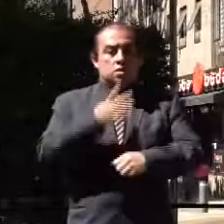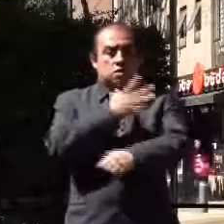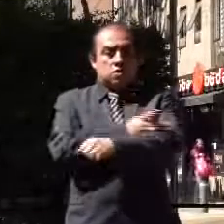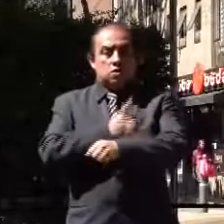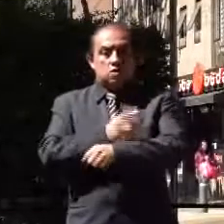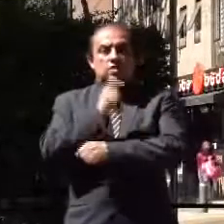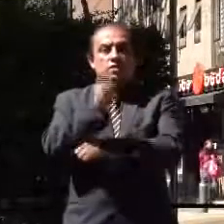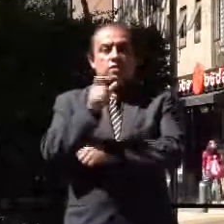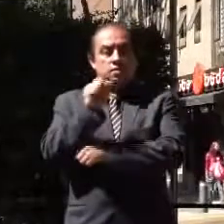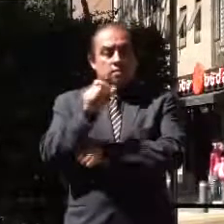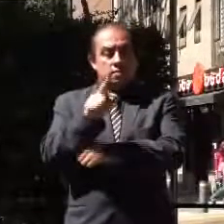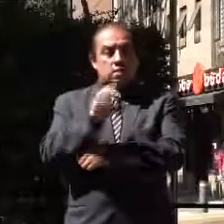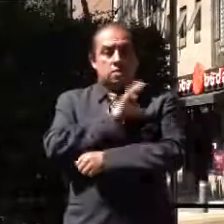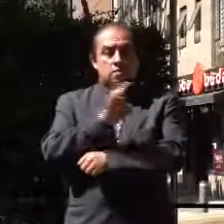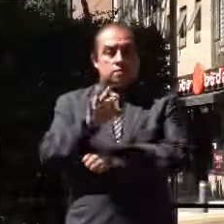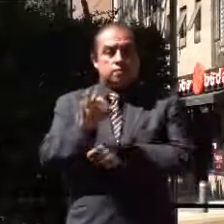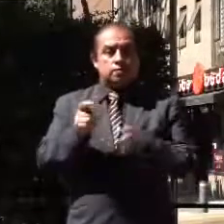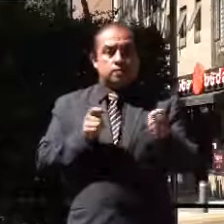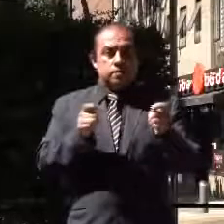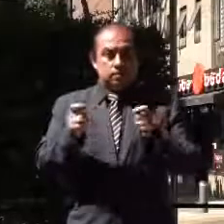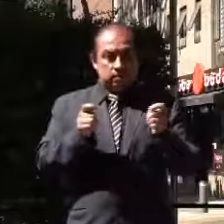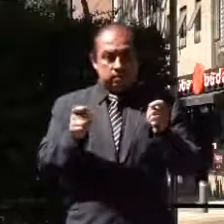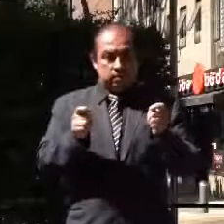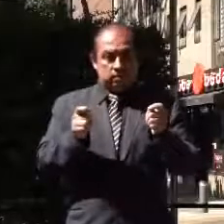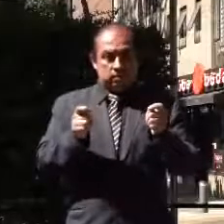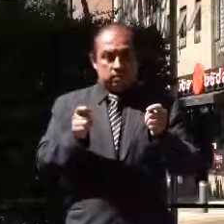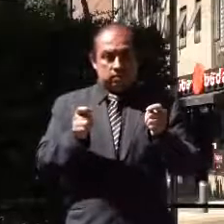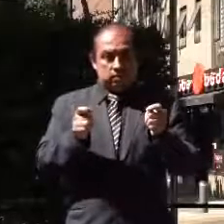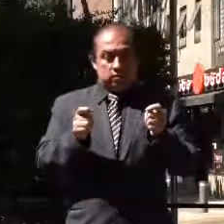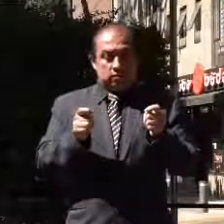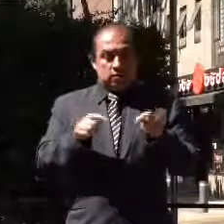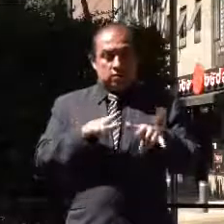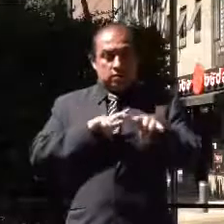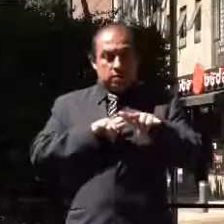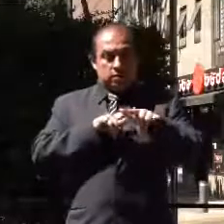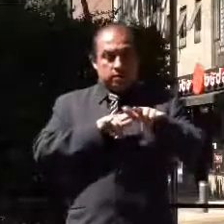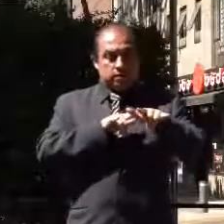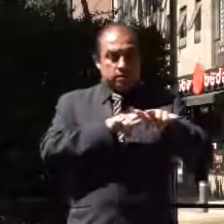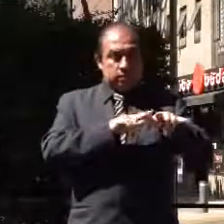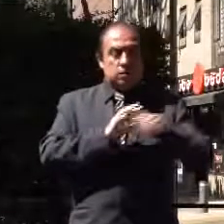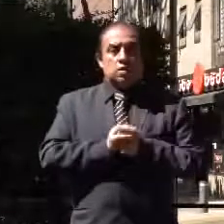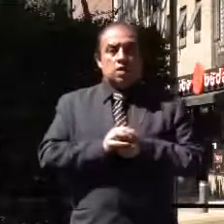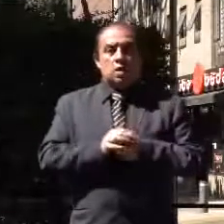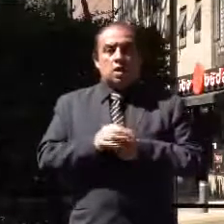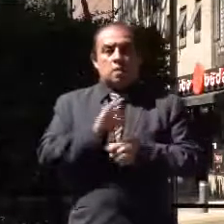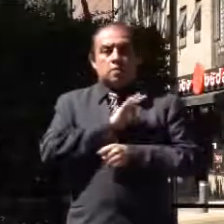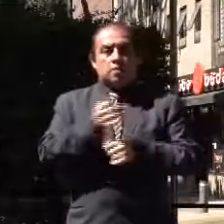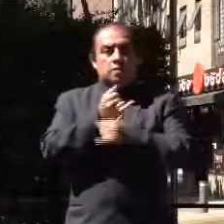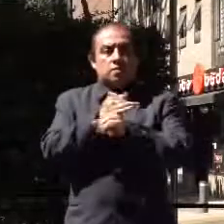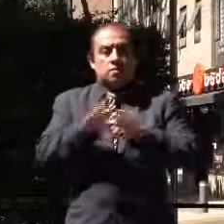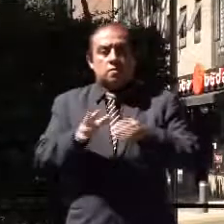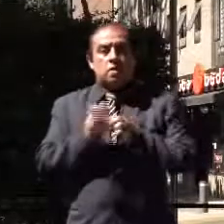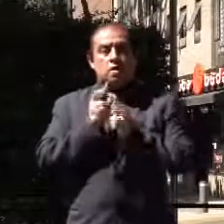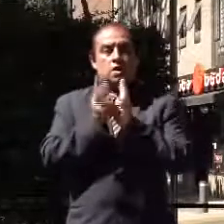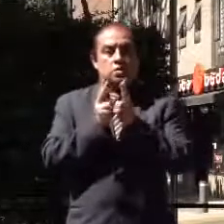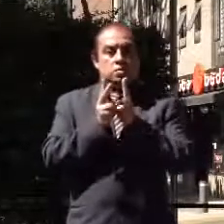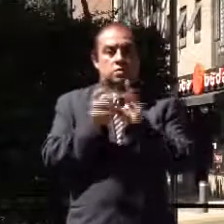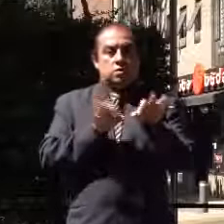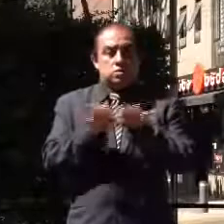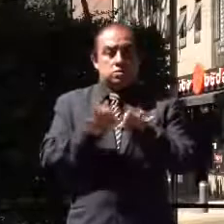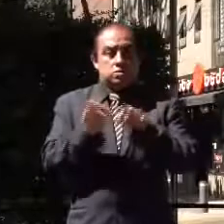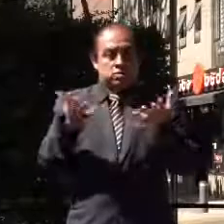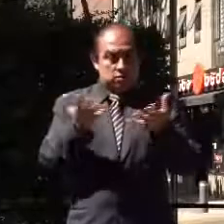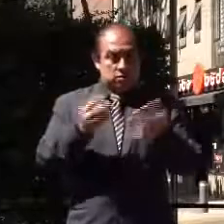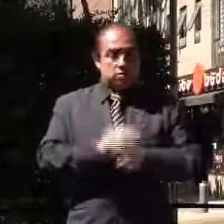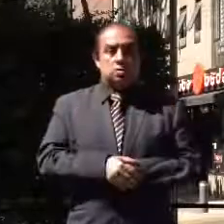también a poder manejar el tráfico vehicular, a poder informar a los vecinos de los trabajos que se